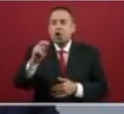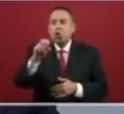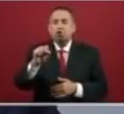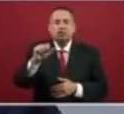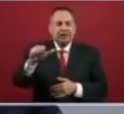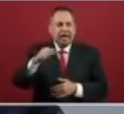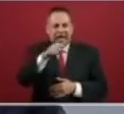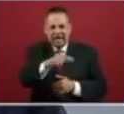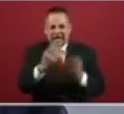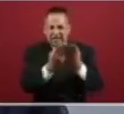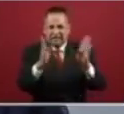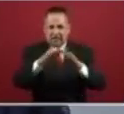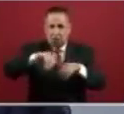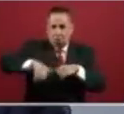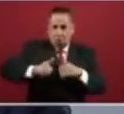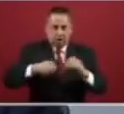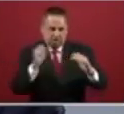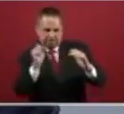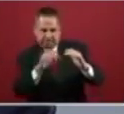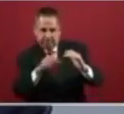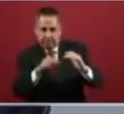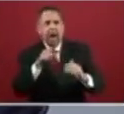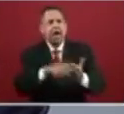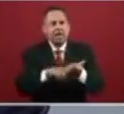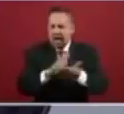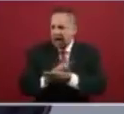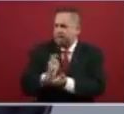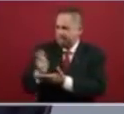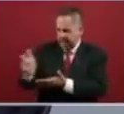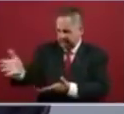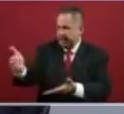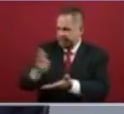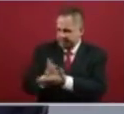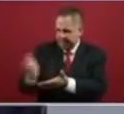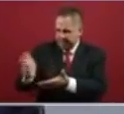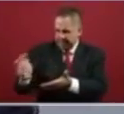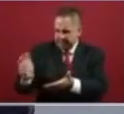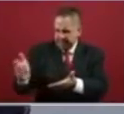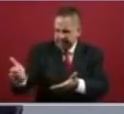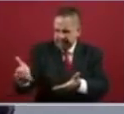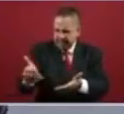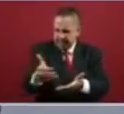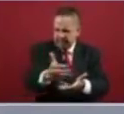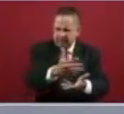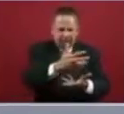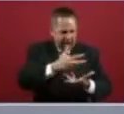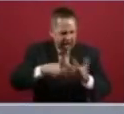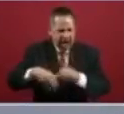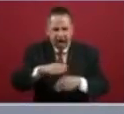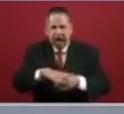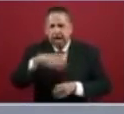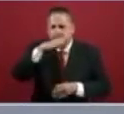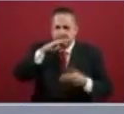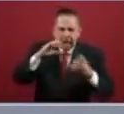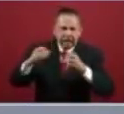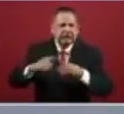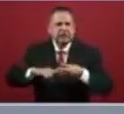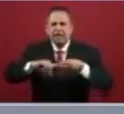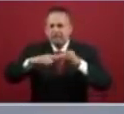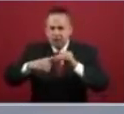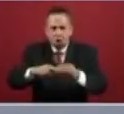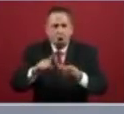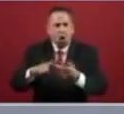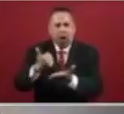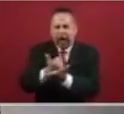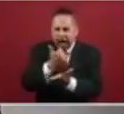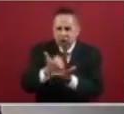Liconsa ya están comprando a precios de garantía maíz, frijol,